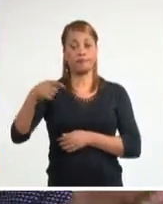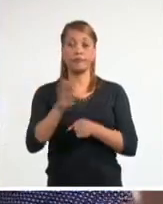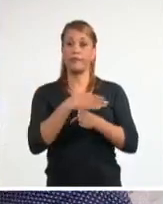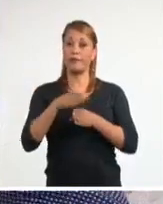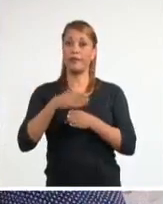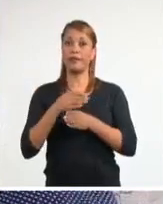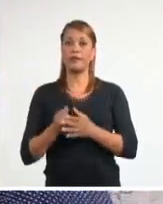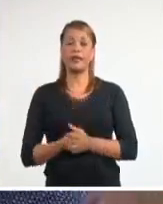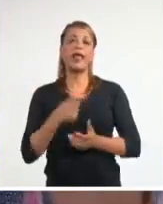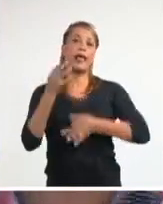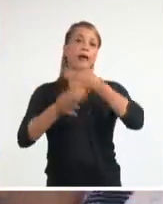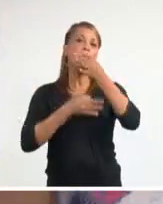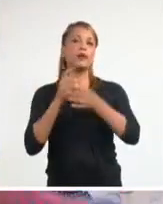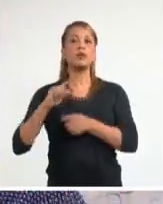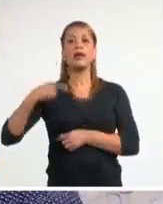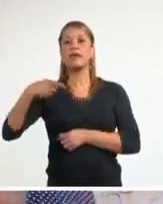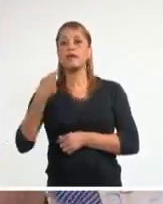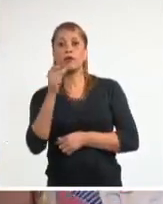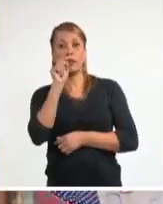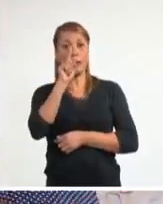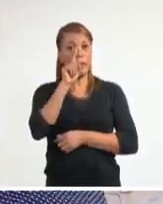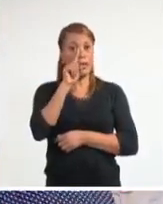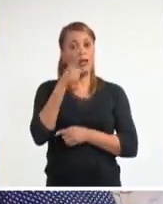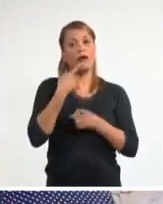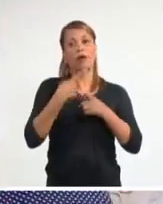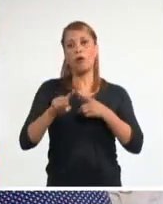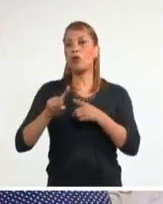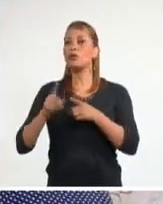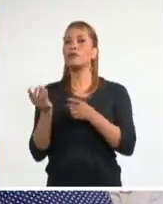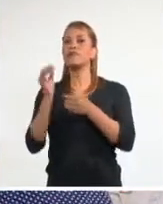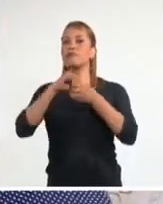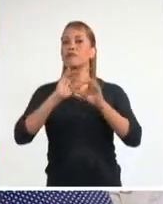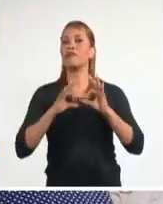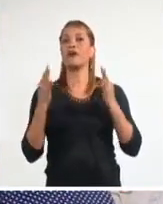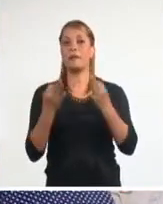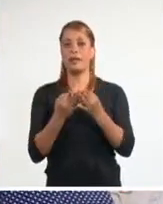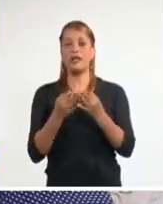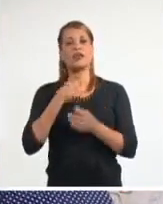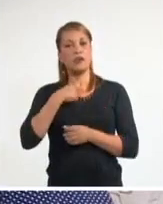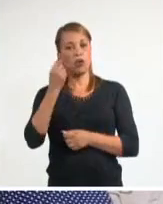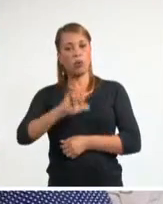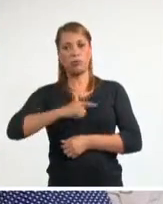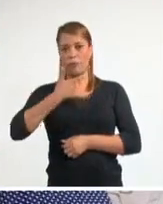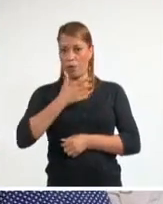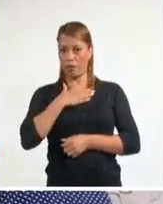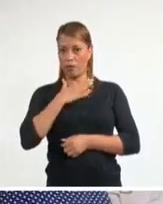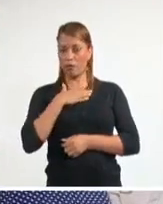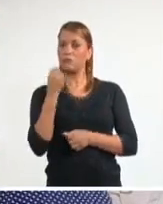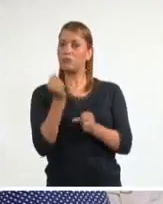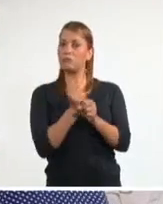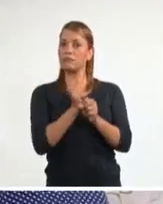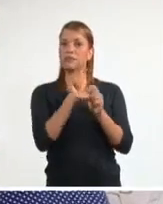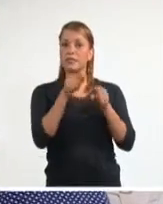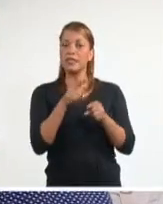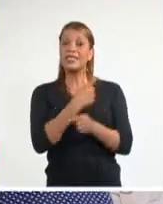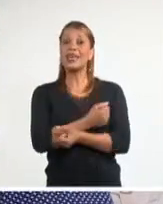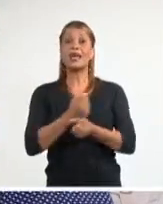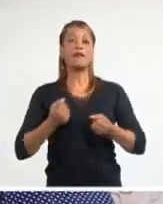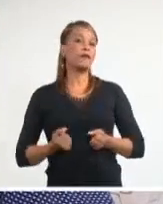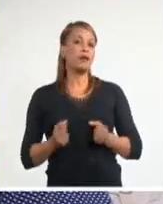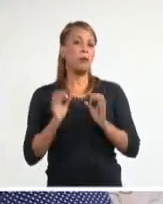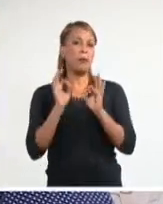Una generación termina, pasa la herencia a la otra y a la otra, y mi personaje cae en esto también, a punto de sacrificar un